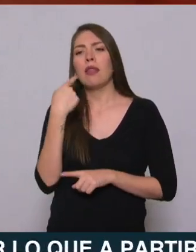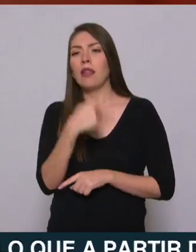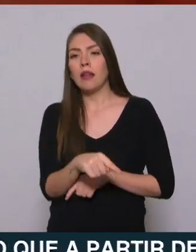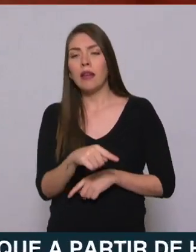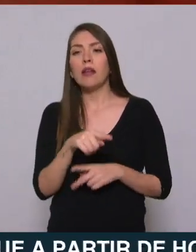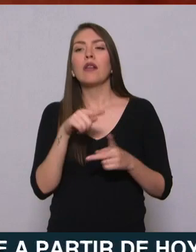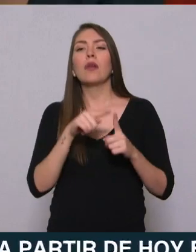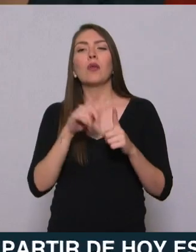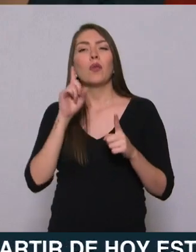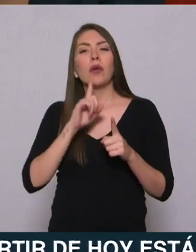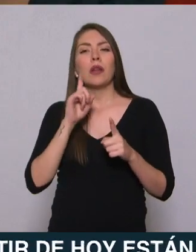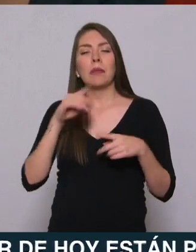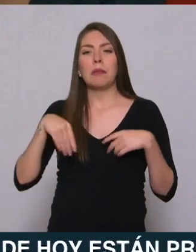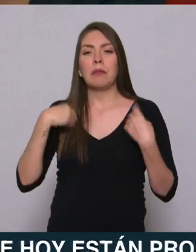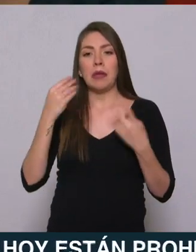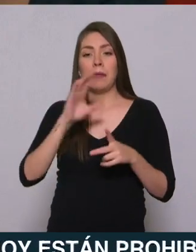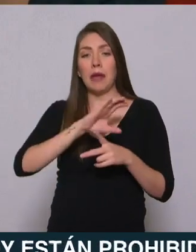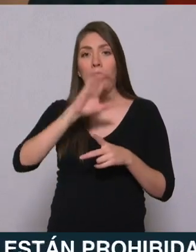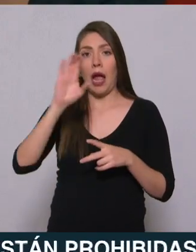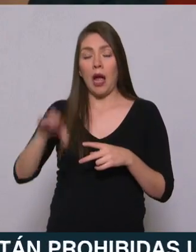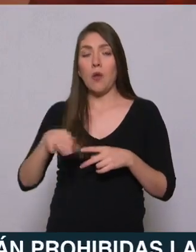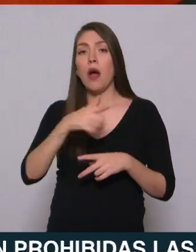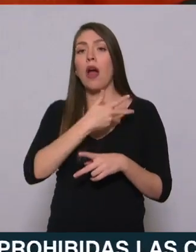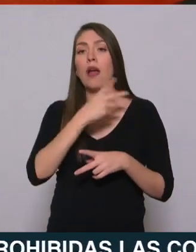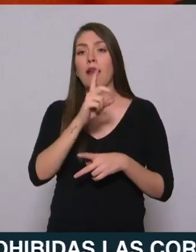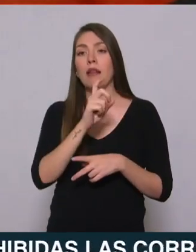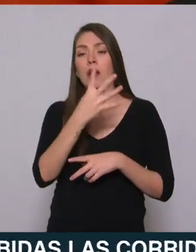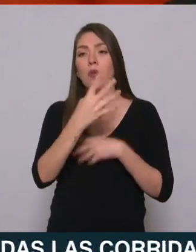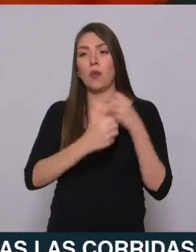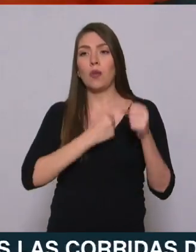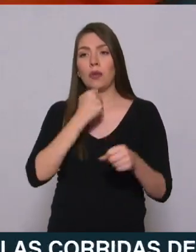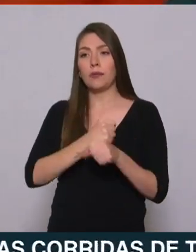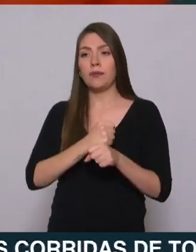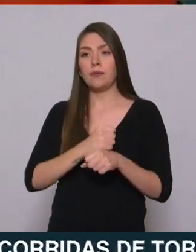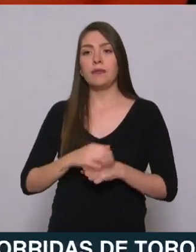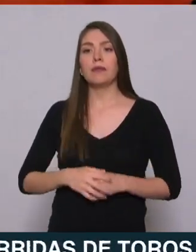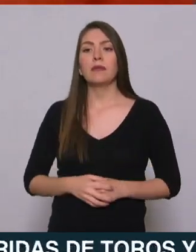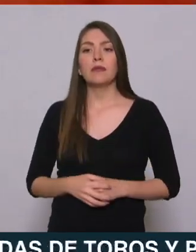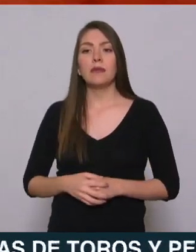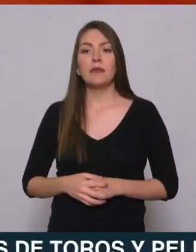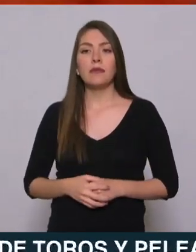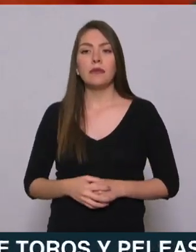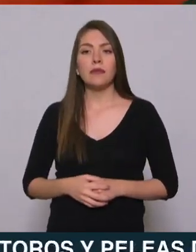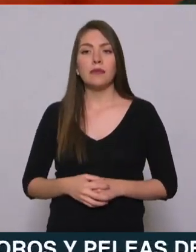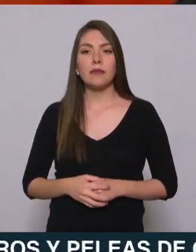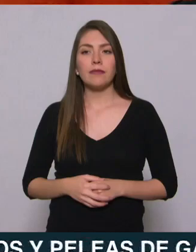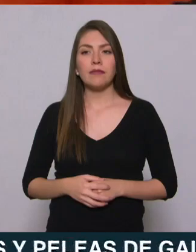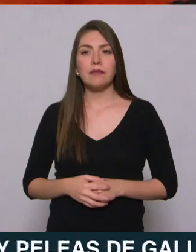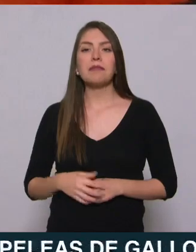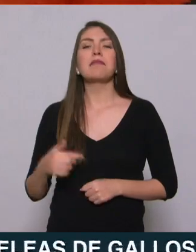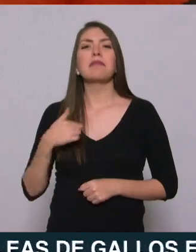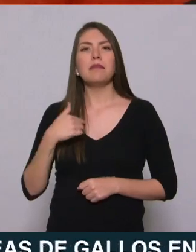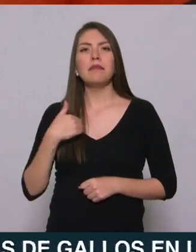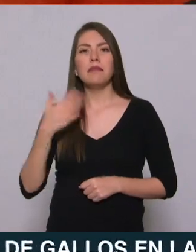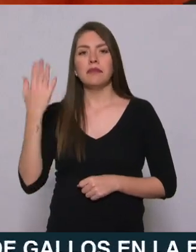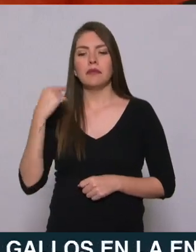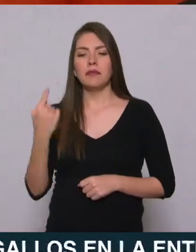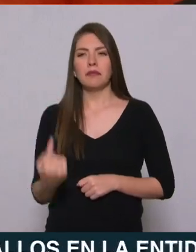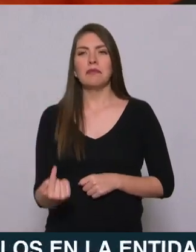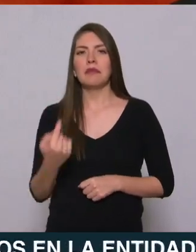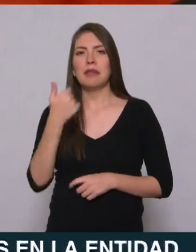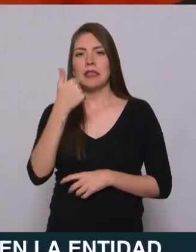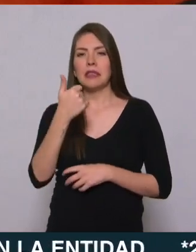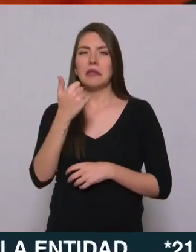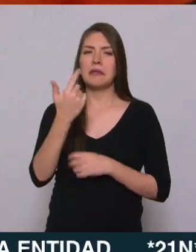ellas vive en Cancún y tiene 34 años. Yo fui víctima de abuso sexual a los